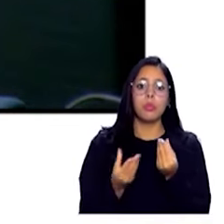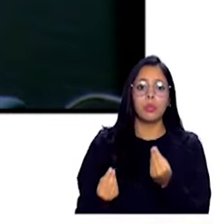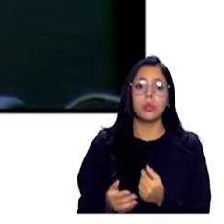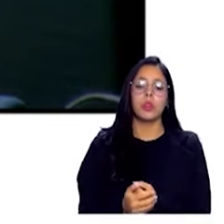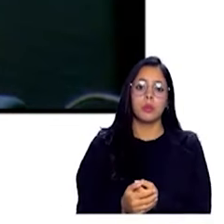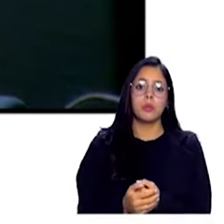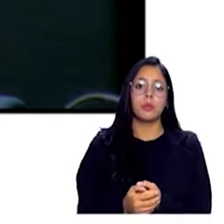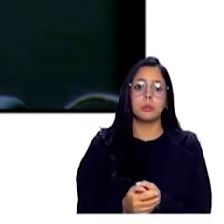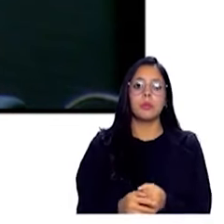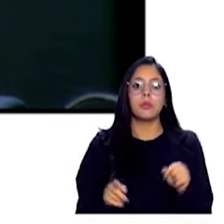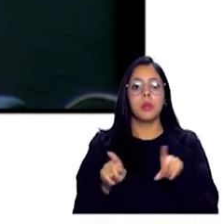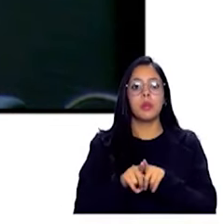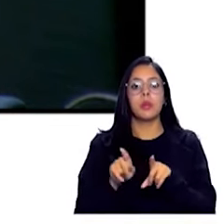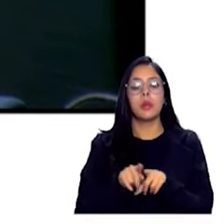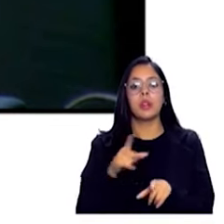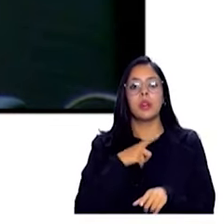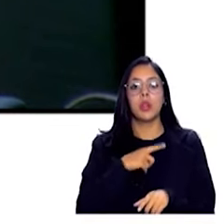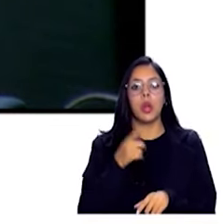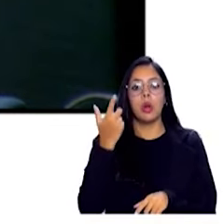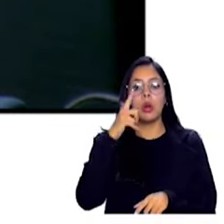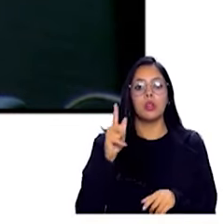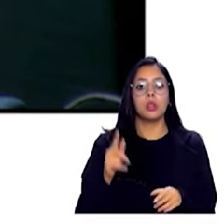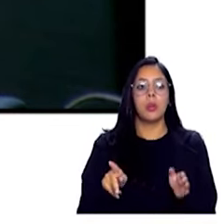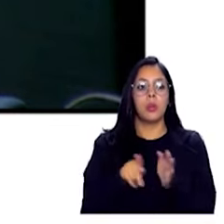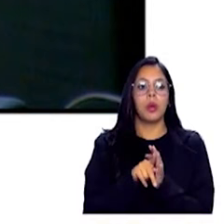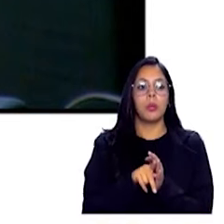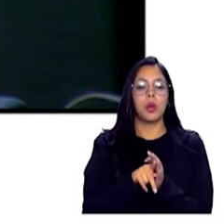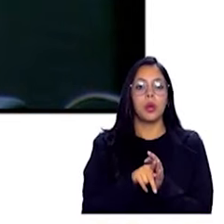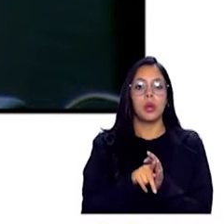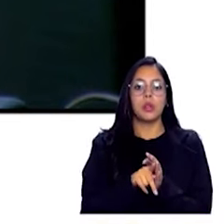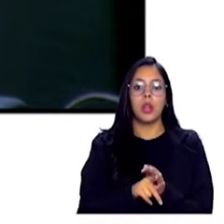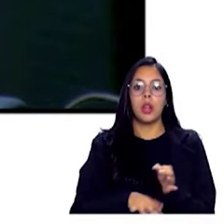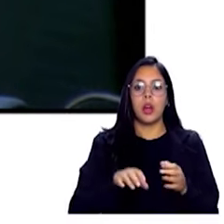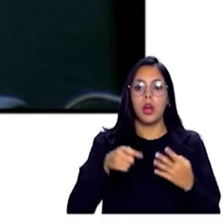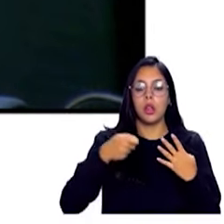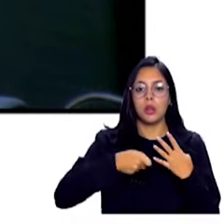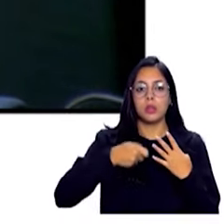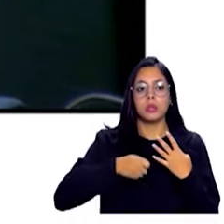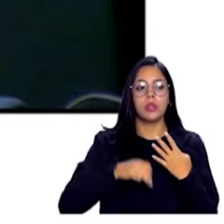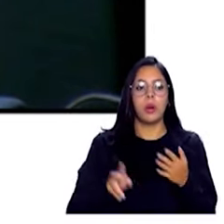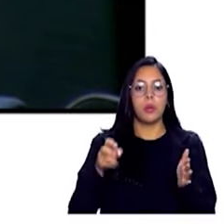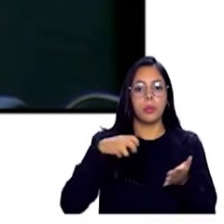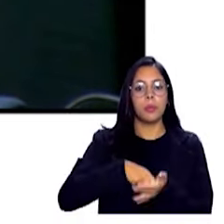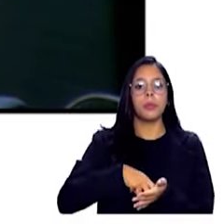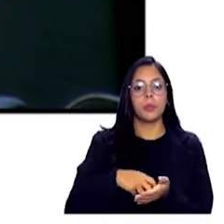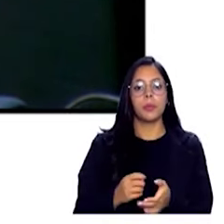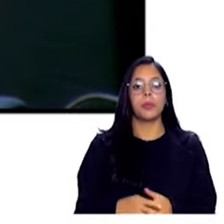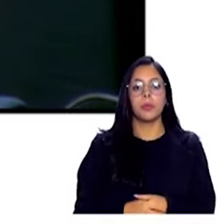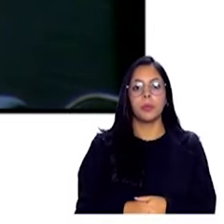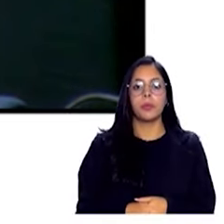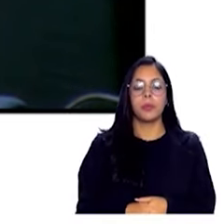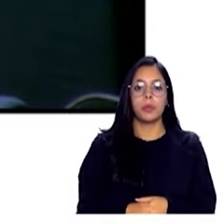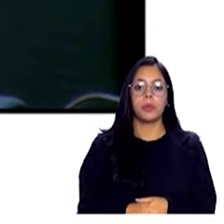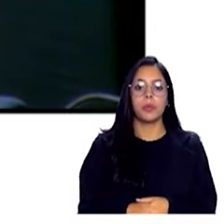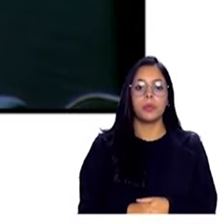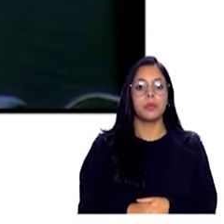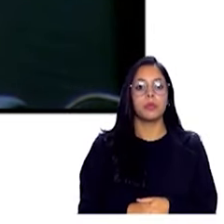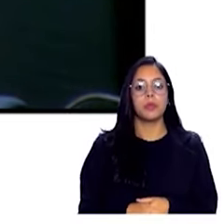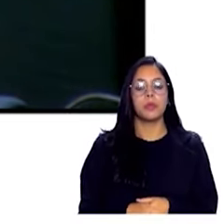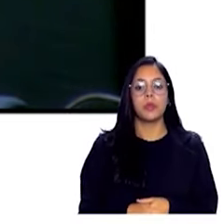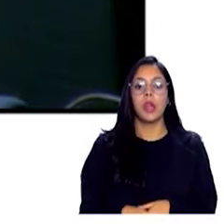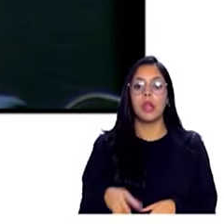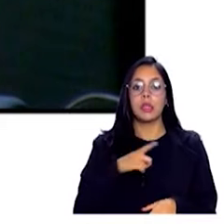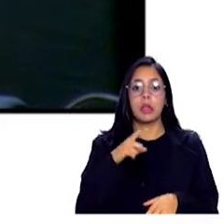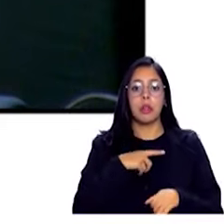la jurisdicción penal Y me supongo que aquí ocurrir como pasa en todos los países la tipología de Las causas